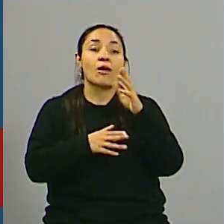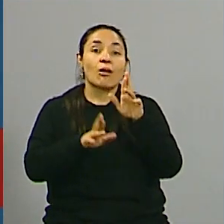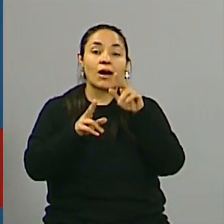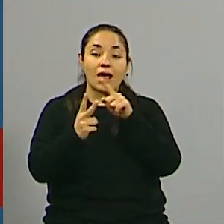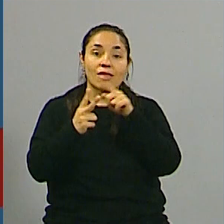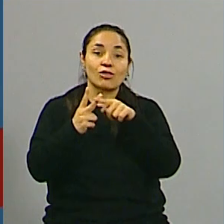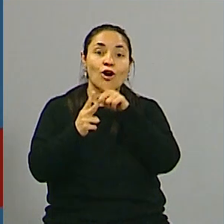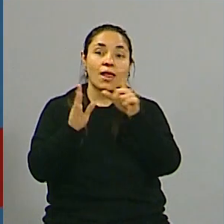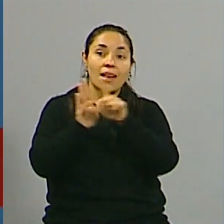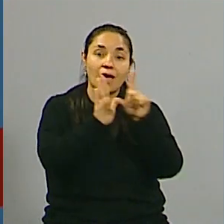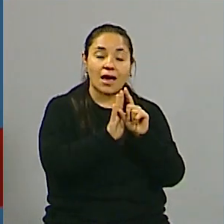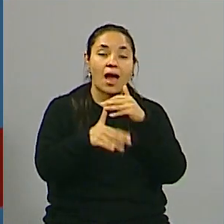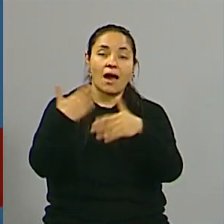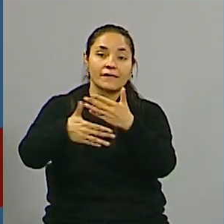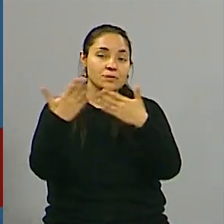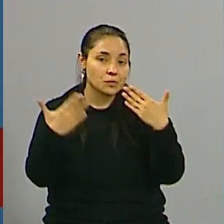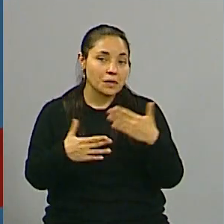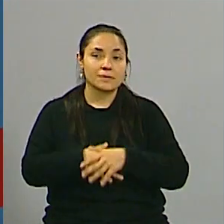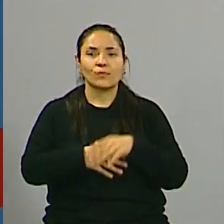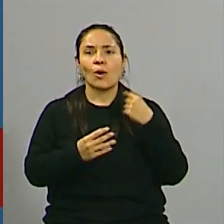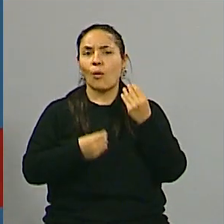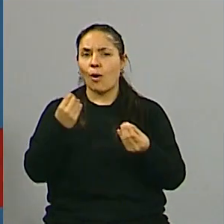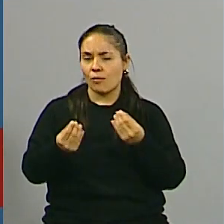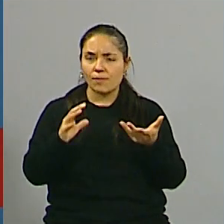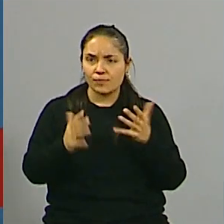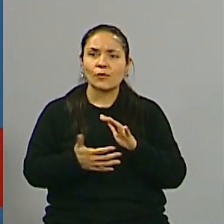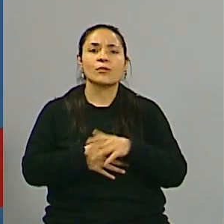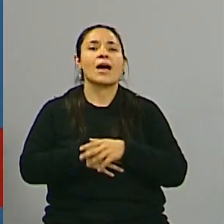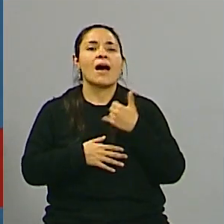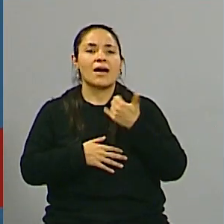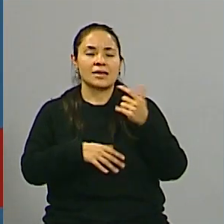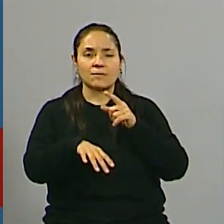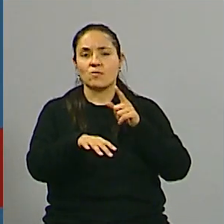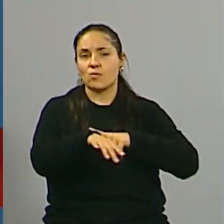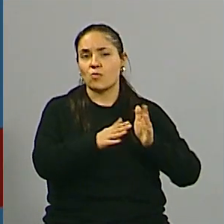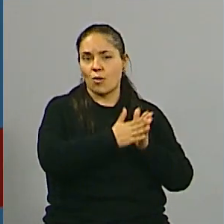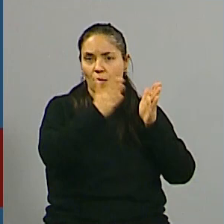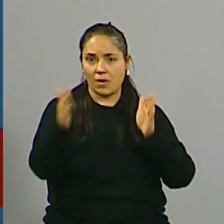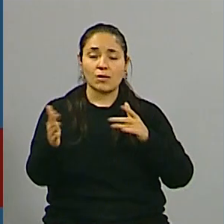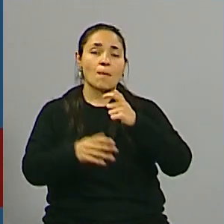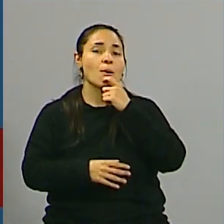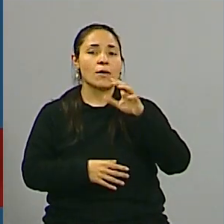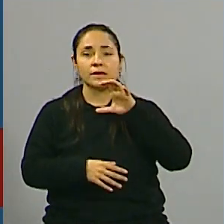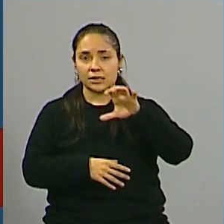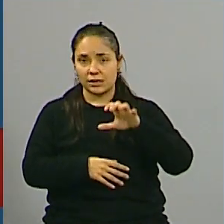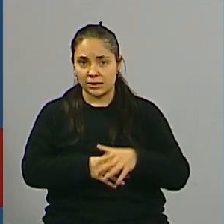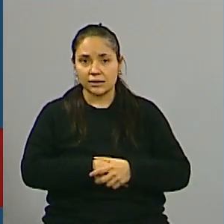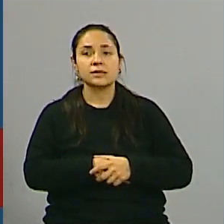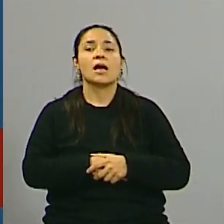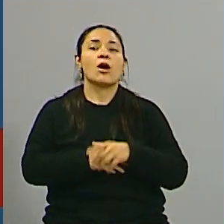entienden que puede suceder esto, teniendo en cuenta que hay una instancia que tiene que ver con la provincia de Mendoza? ¿Ya han